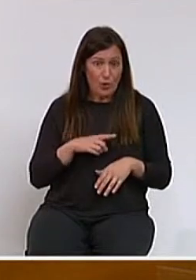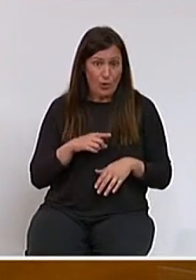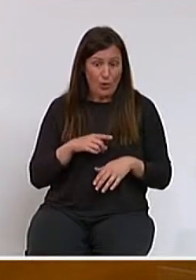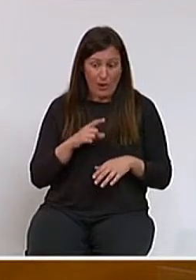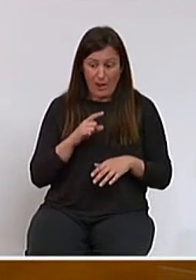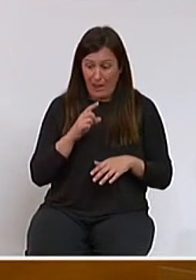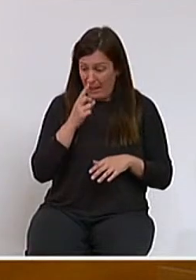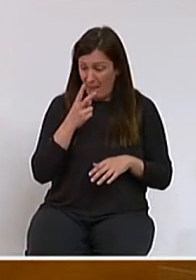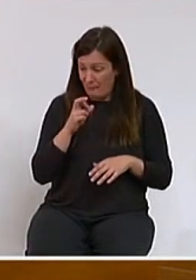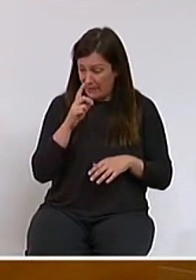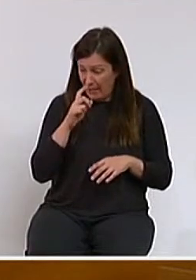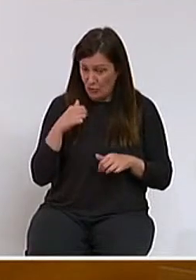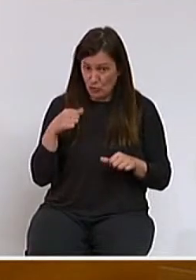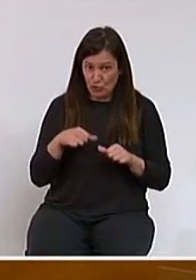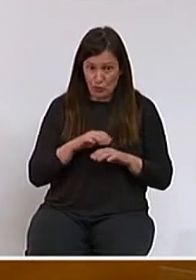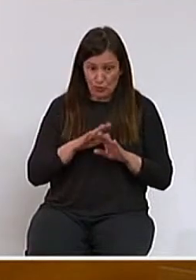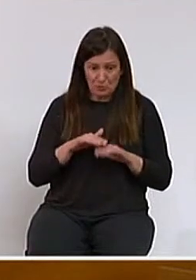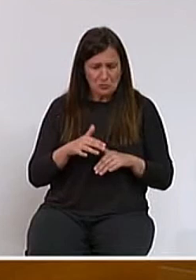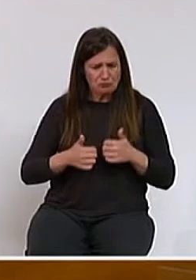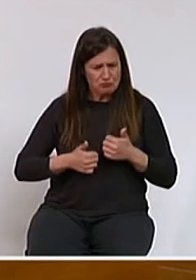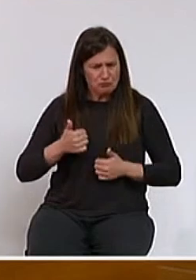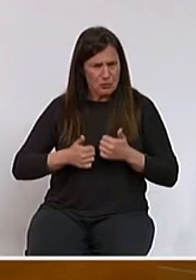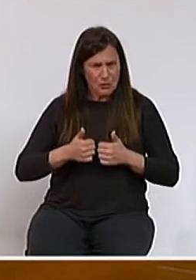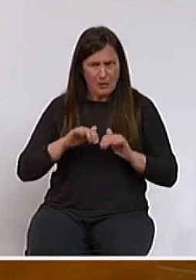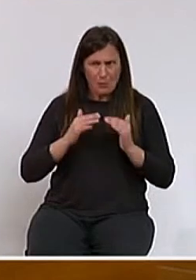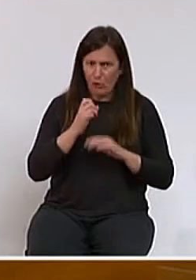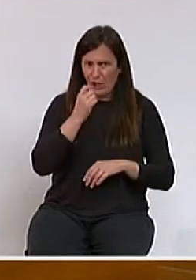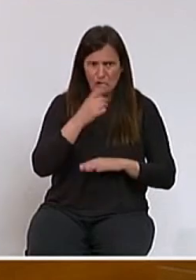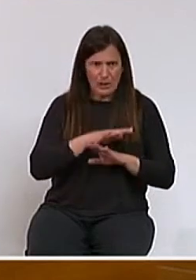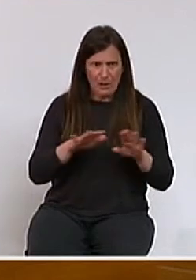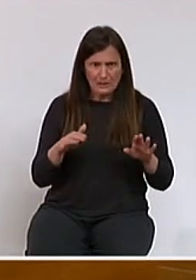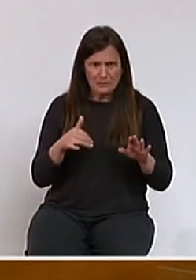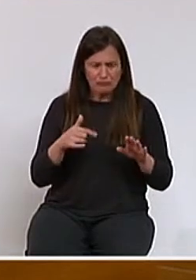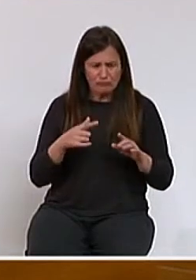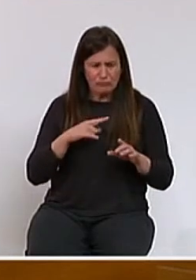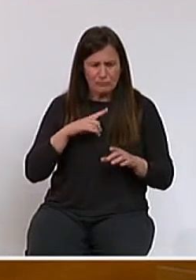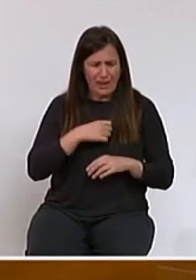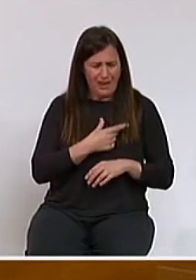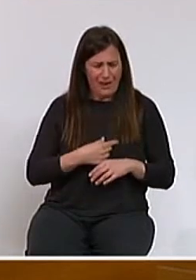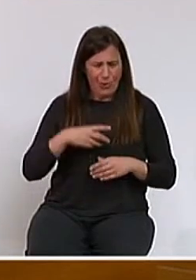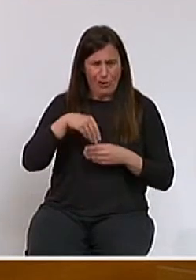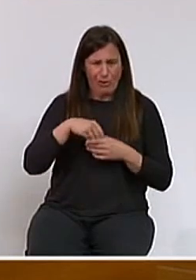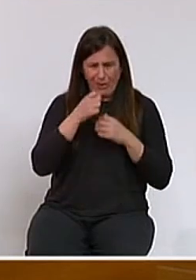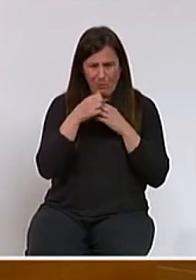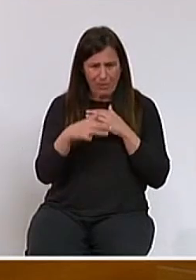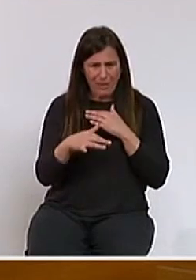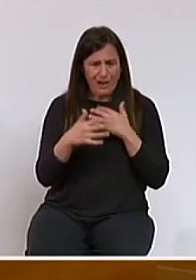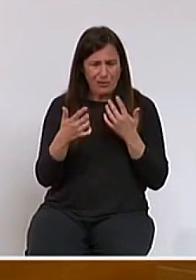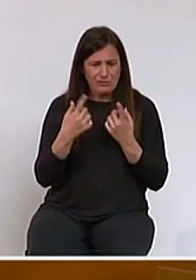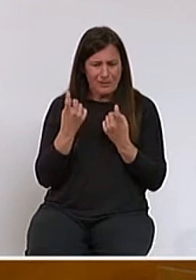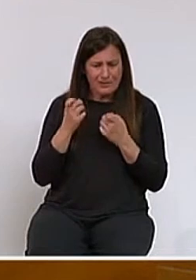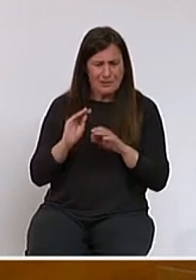últimas décadas en uno de los más competitivos del mundo. Enclavado en el corazón del Mediterráneo, nuestro puerto requiere, sin embargo, de inversiones y de